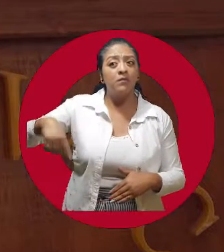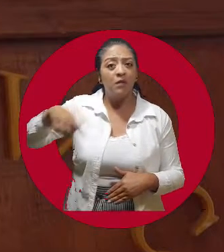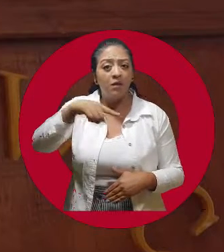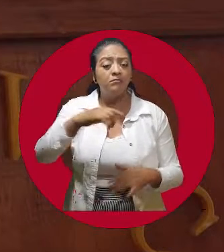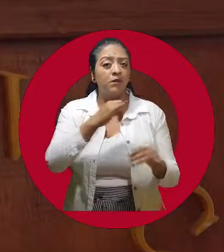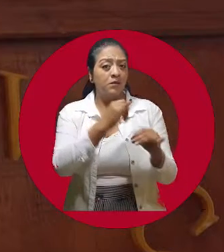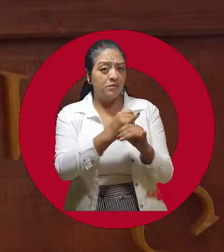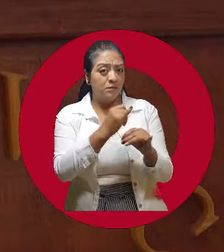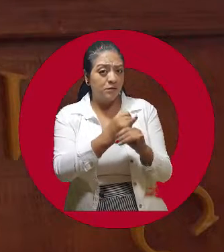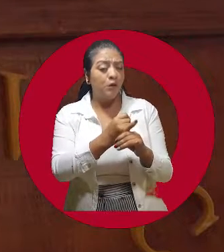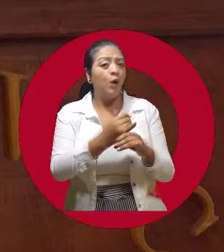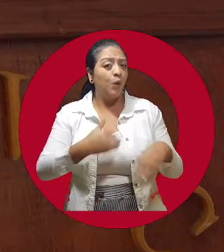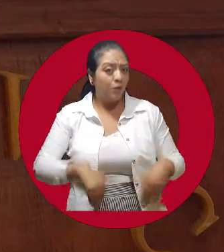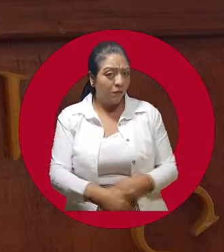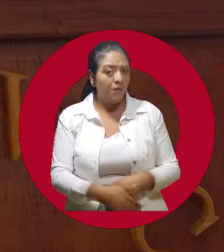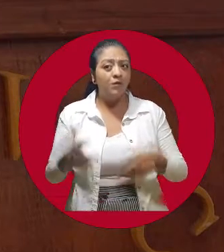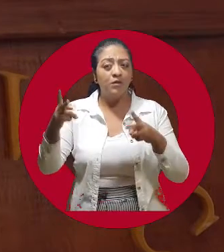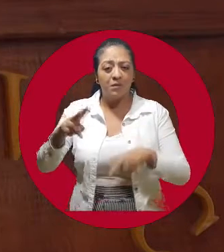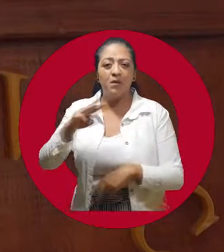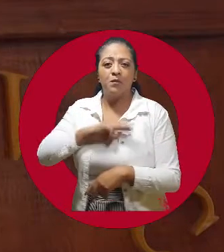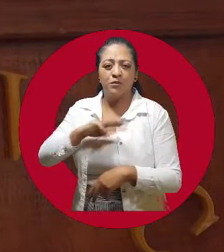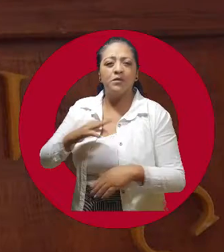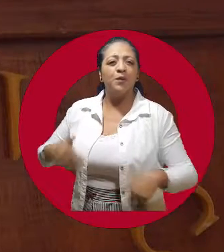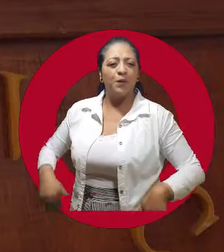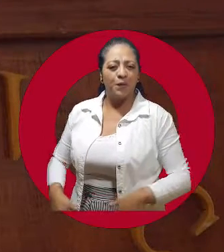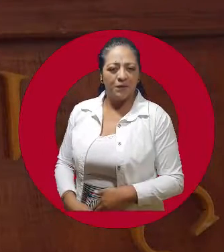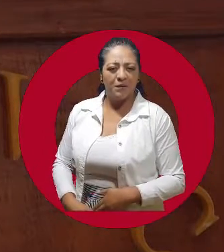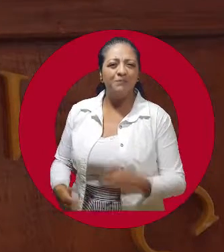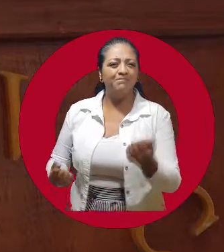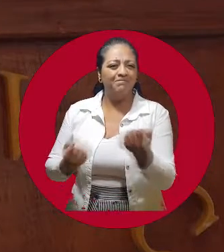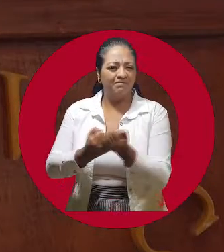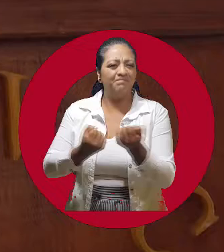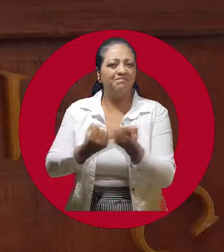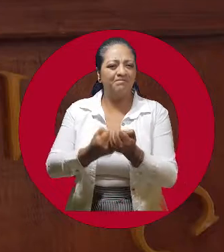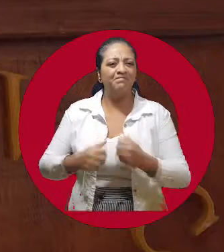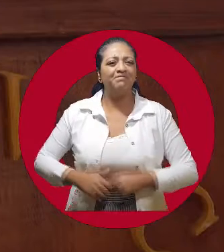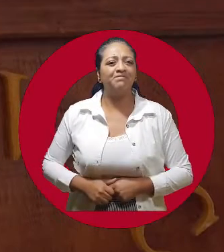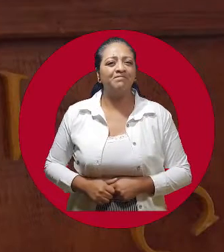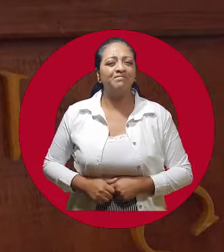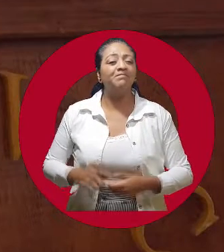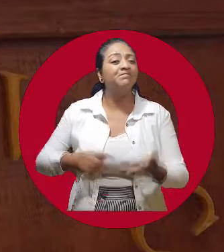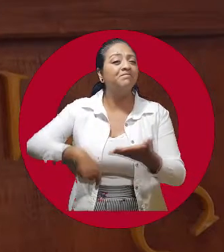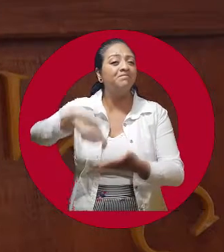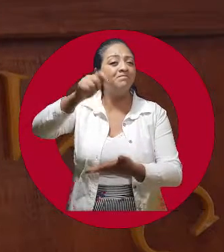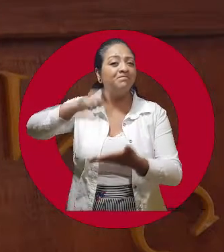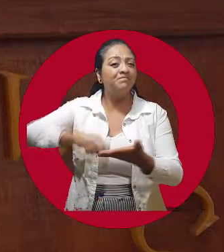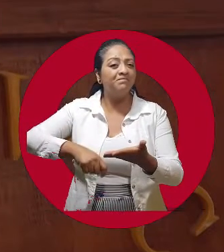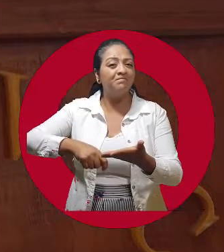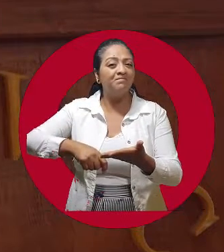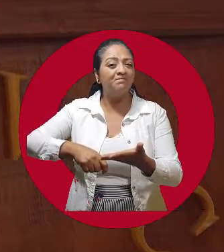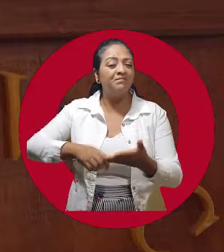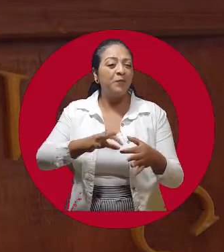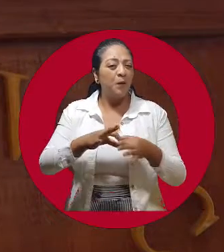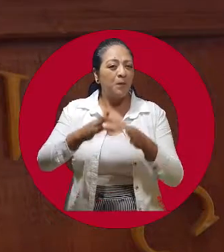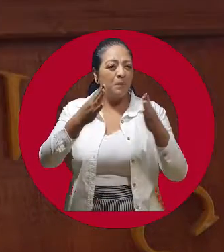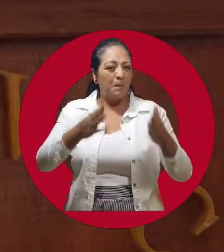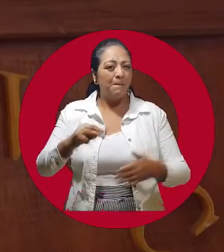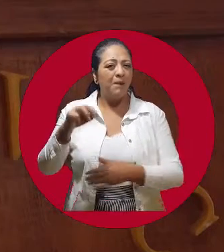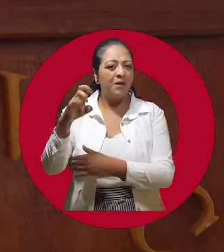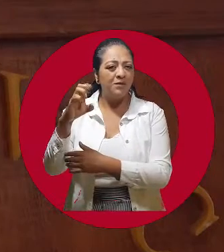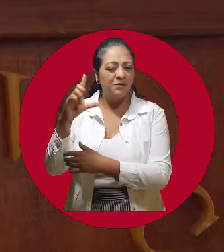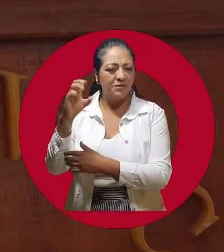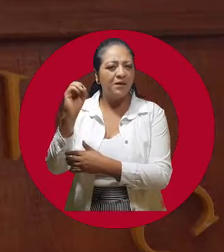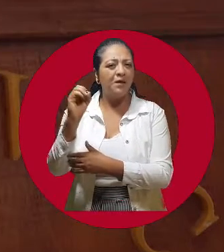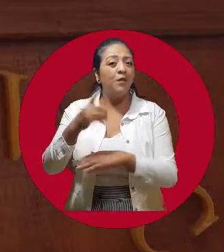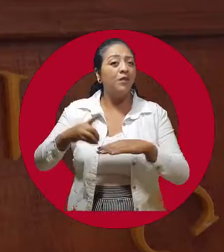de Liga Deportiva Cantonal de Otavalo y del GAD Municipal de Otavalo. Suscriben el compañero Marcelo